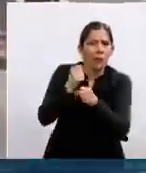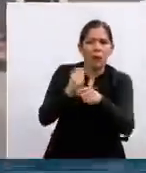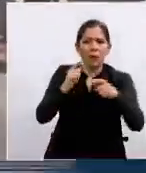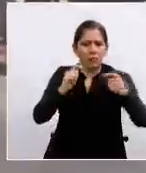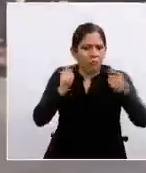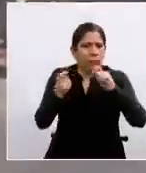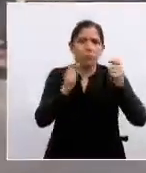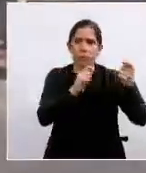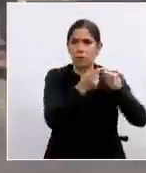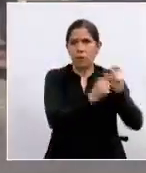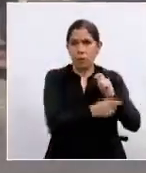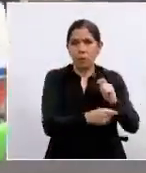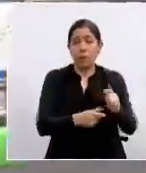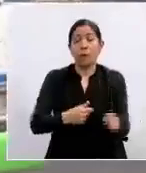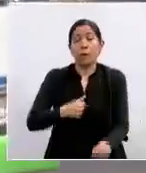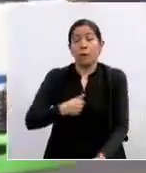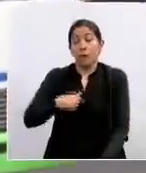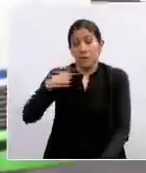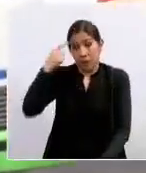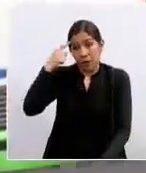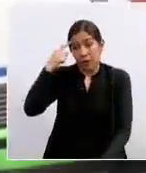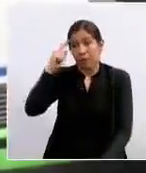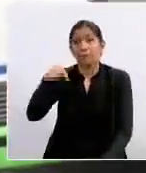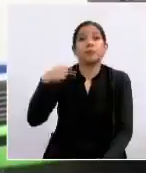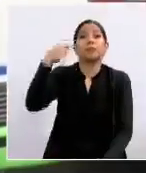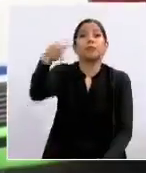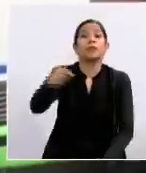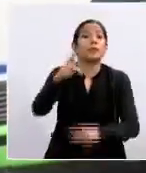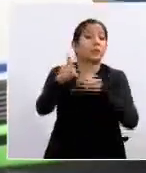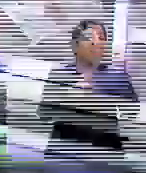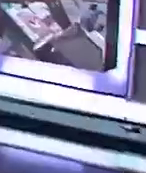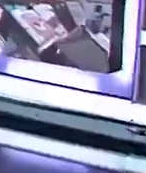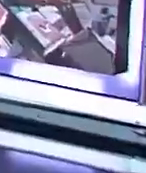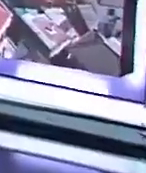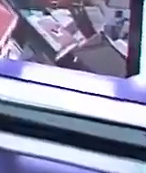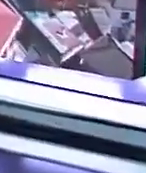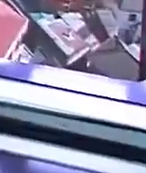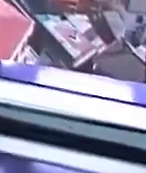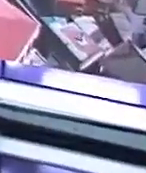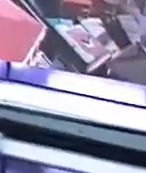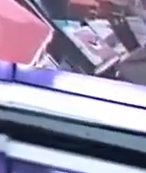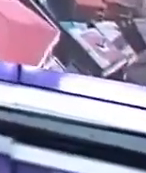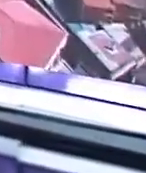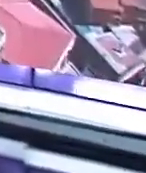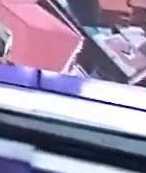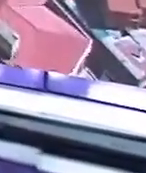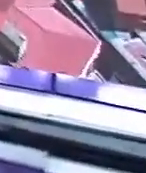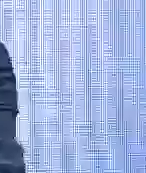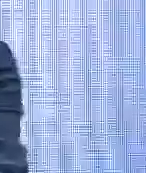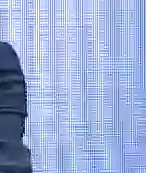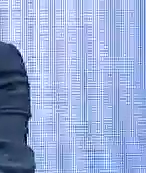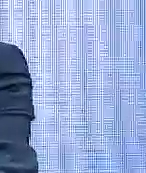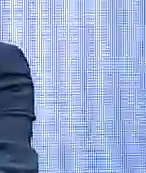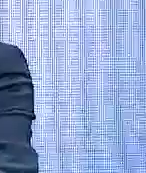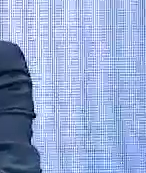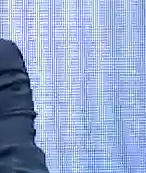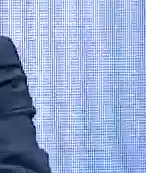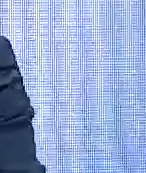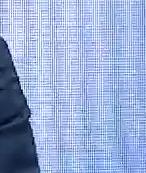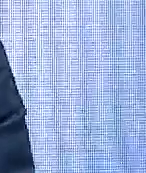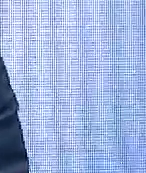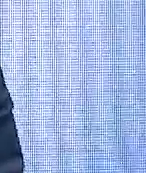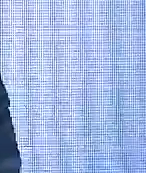me parece que daremos respuesta al pueblo de bolivia y en otros temas el vicepresidente david choquehuanca y